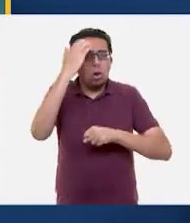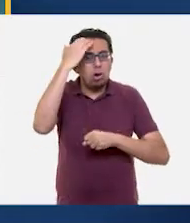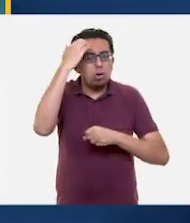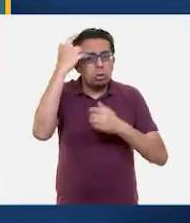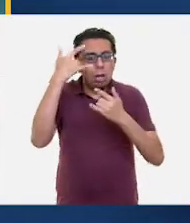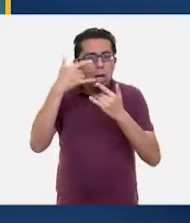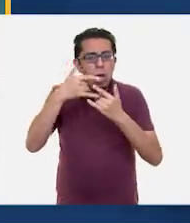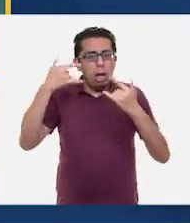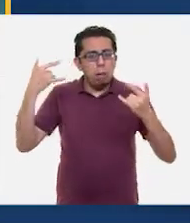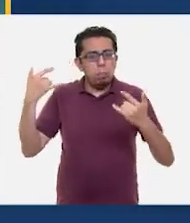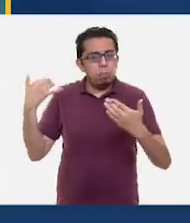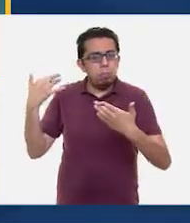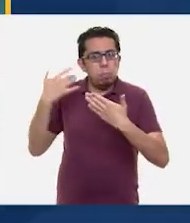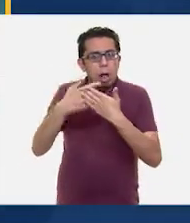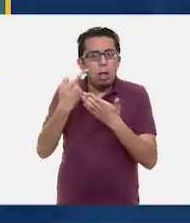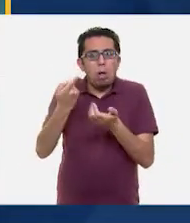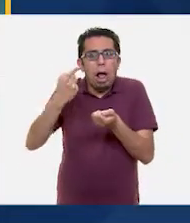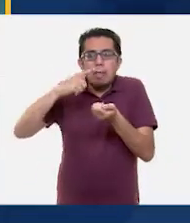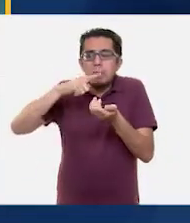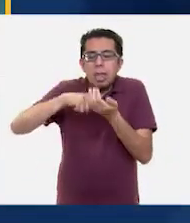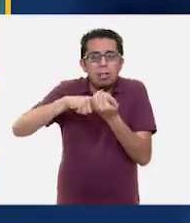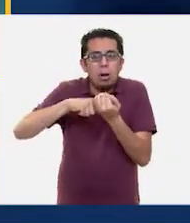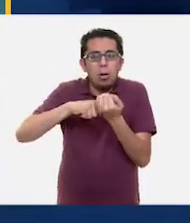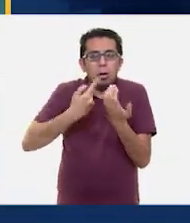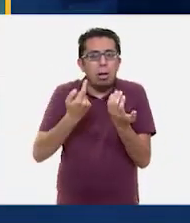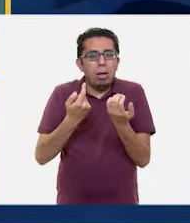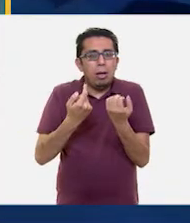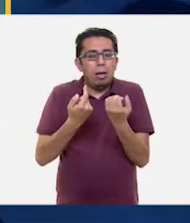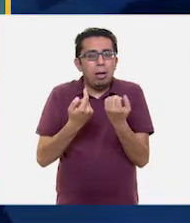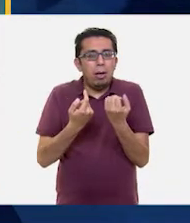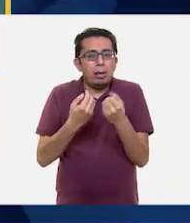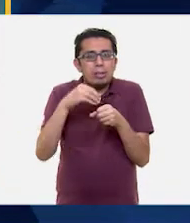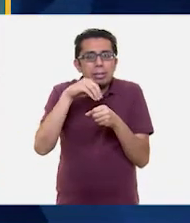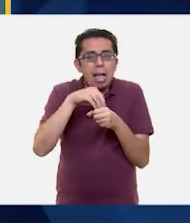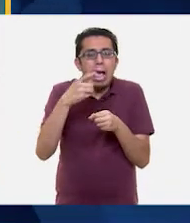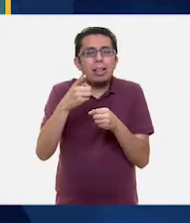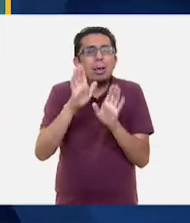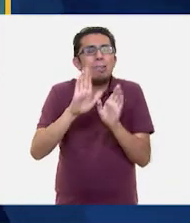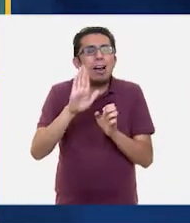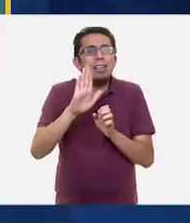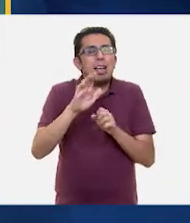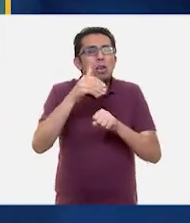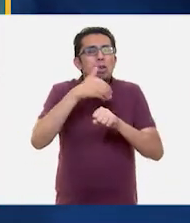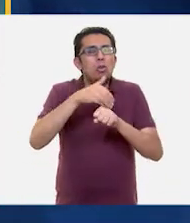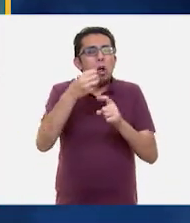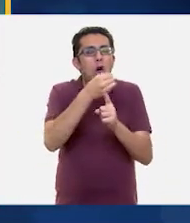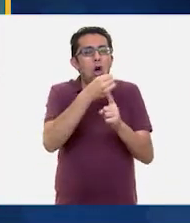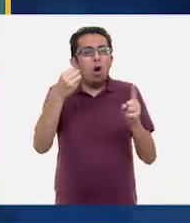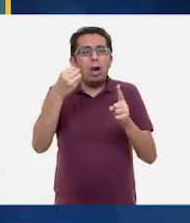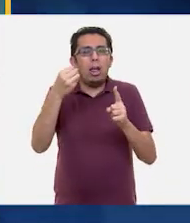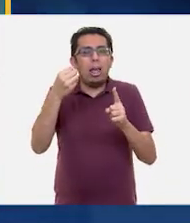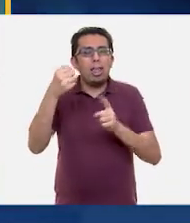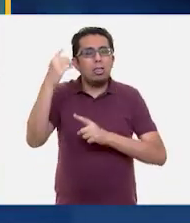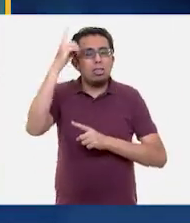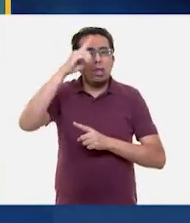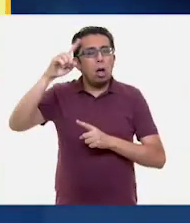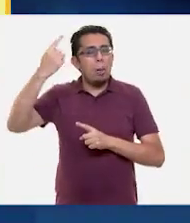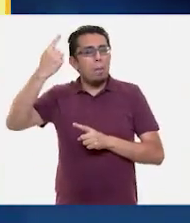la naturaleza! ¡Es considerada la sucesión divina! ¡Guau! ¡La sucesión